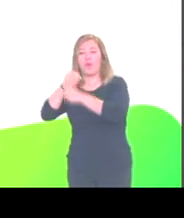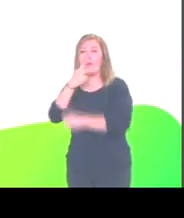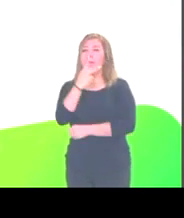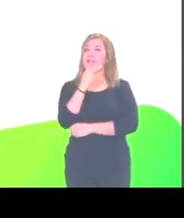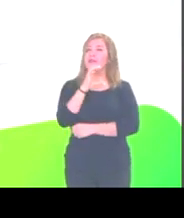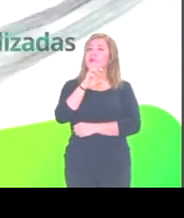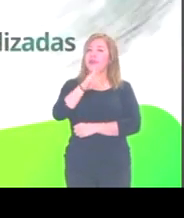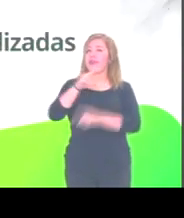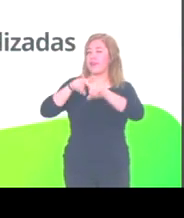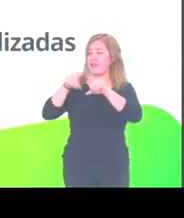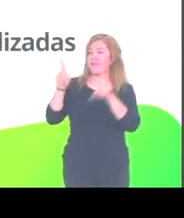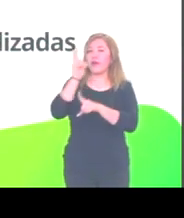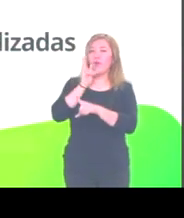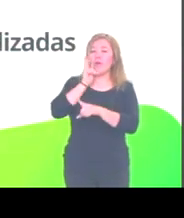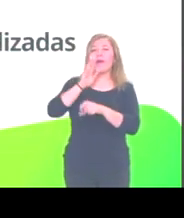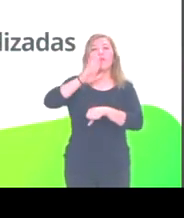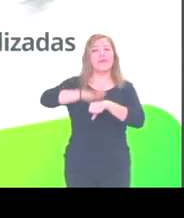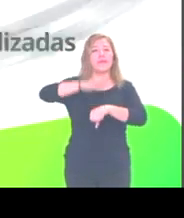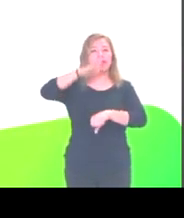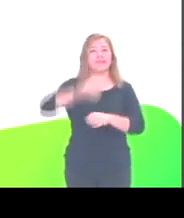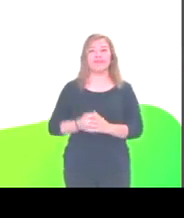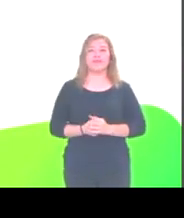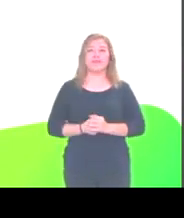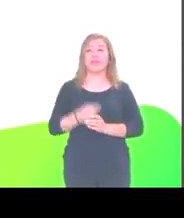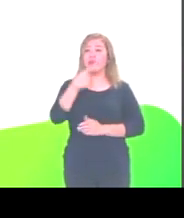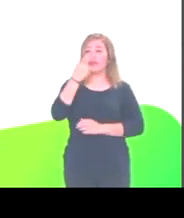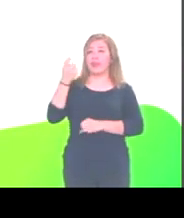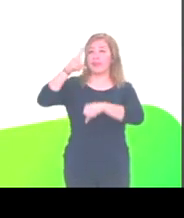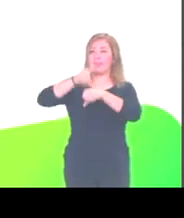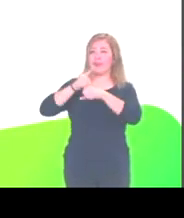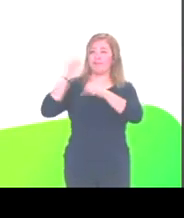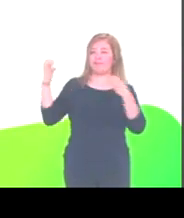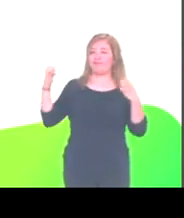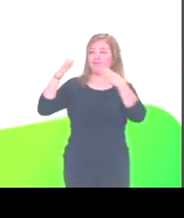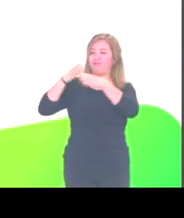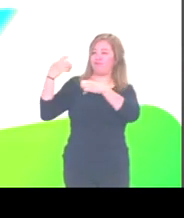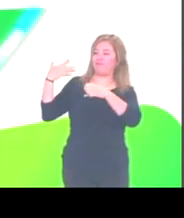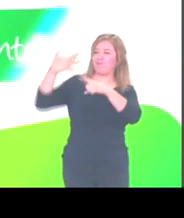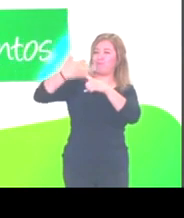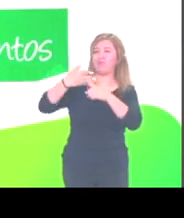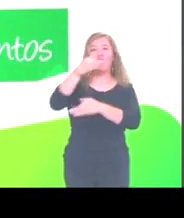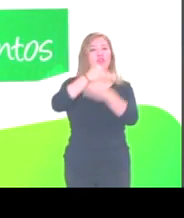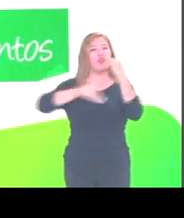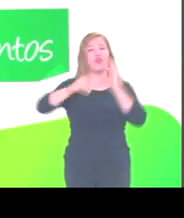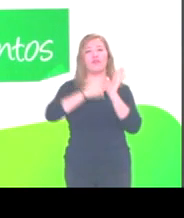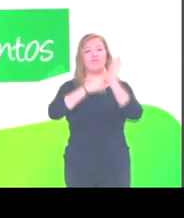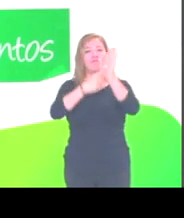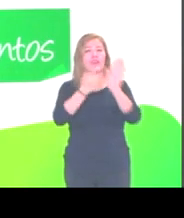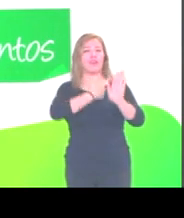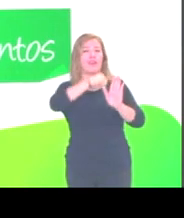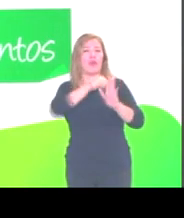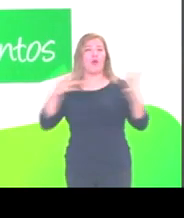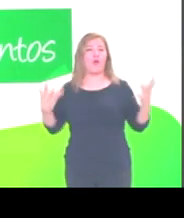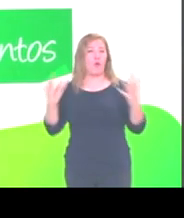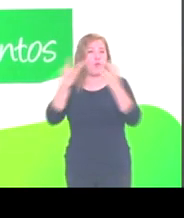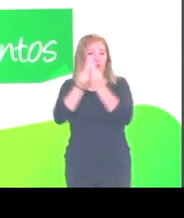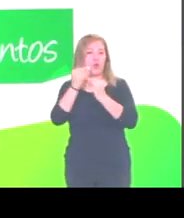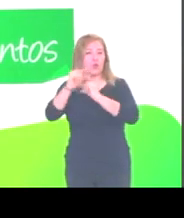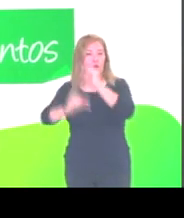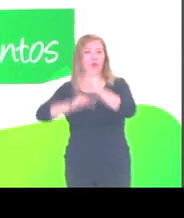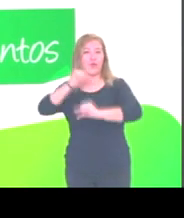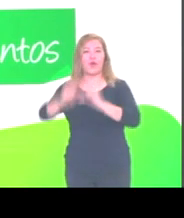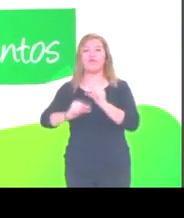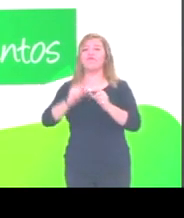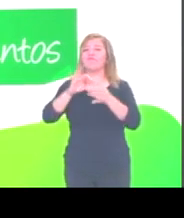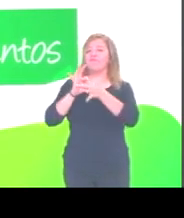pruebas PCR moleculares y reactivas. A 100 días de la pandemia, los resultados en salud los hemos construido.